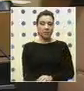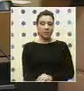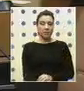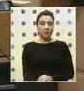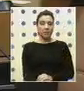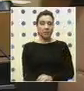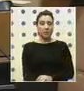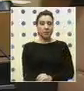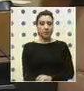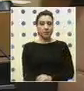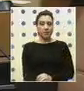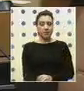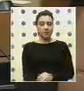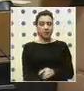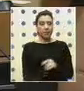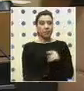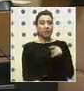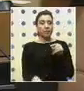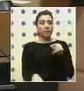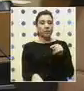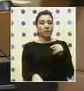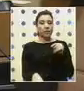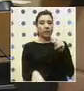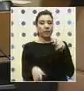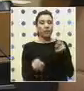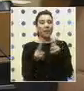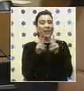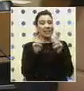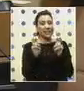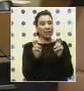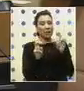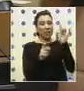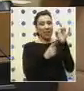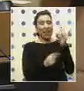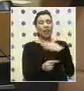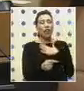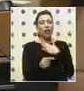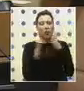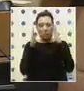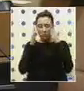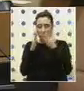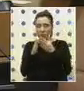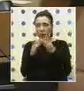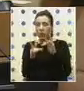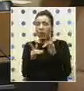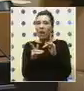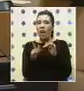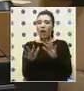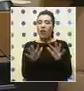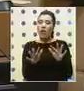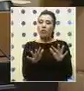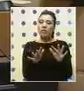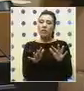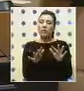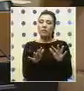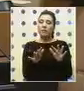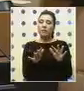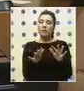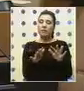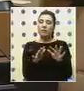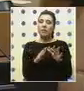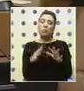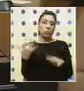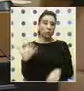Sin entrar en el debate en particular con respecto al tema energético, quisiera centrarme en un aspecto que puede ser de